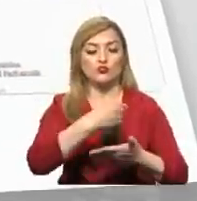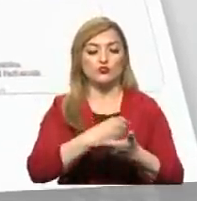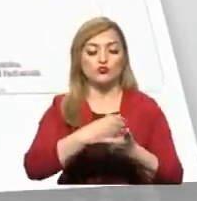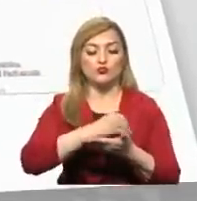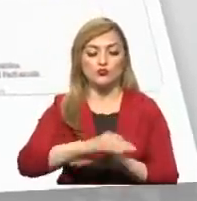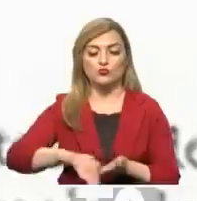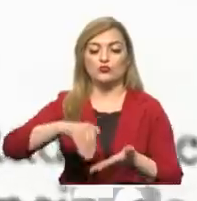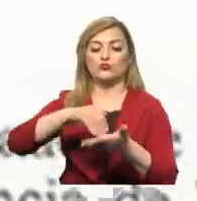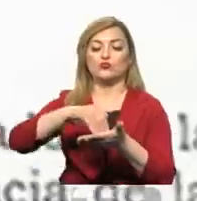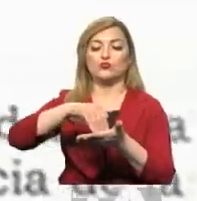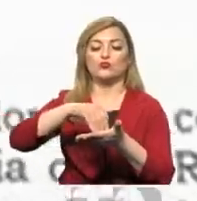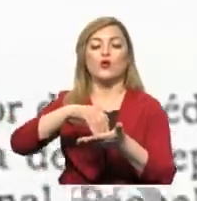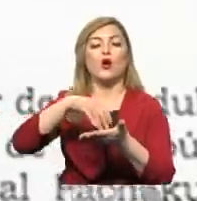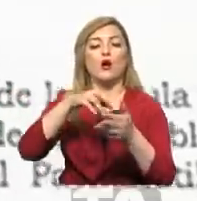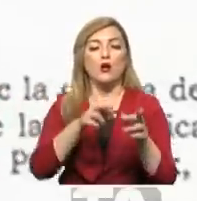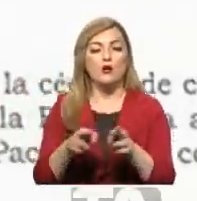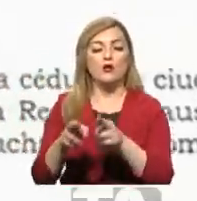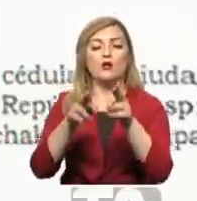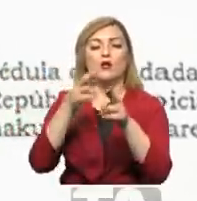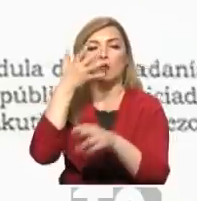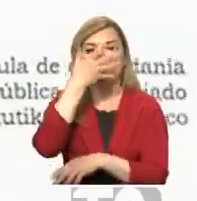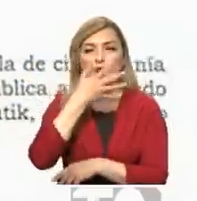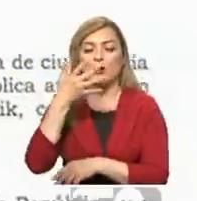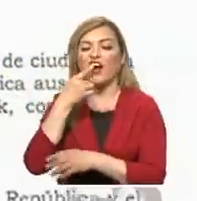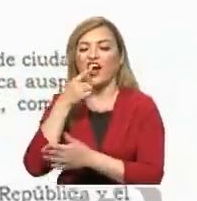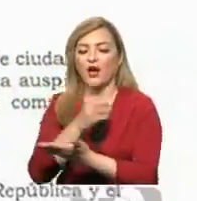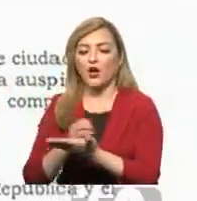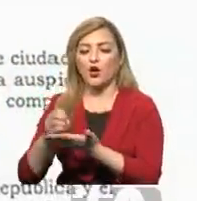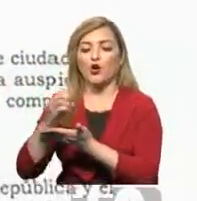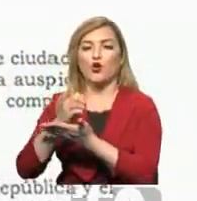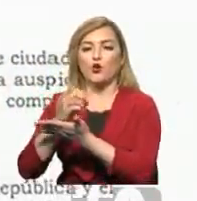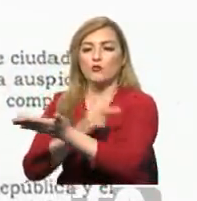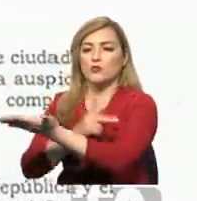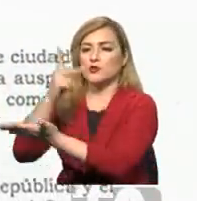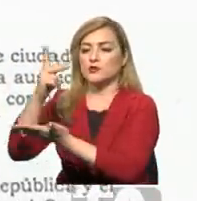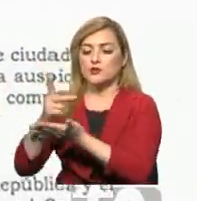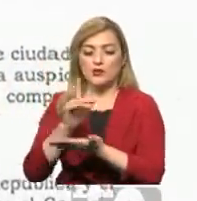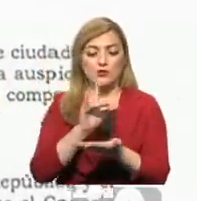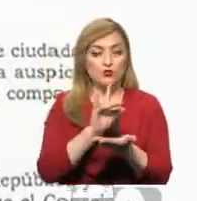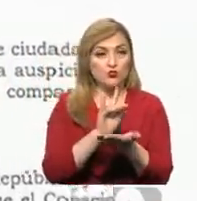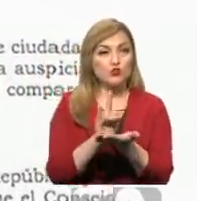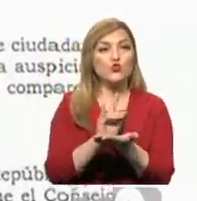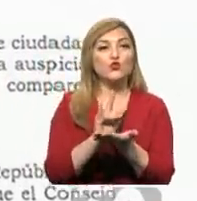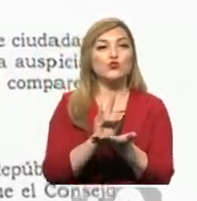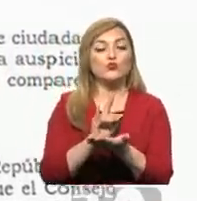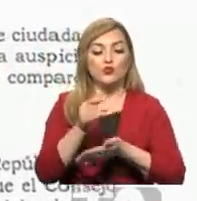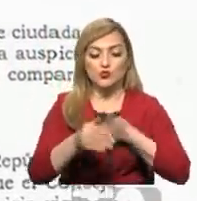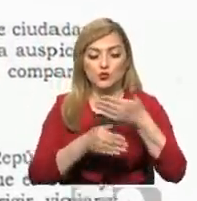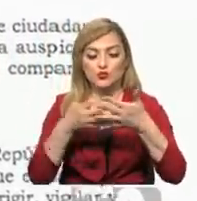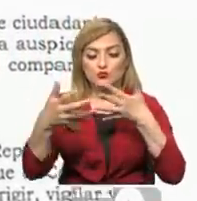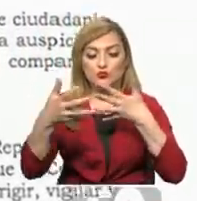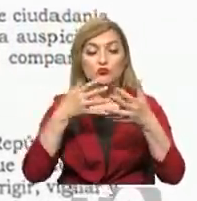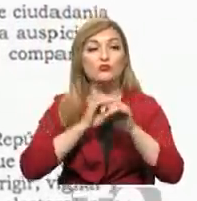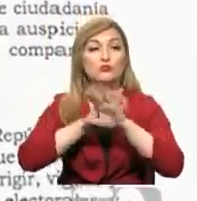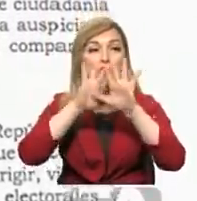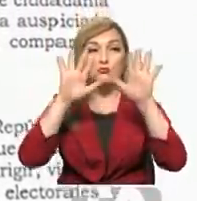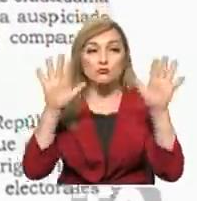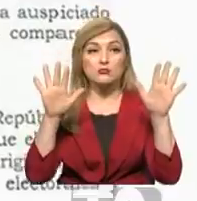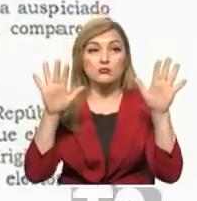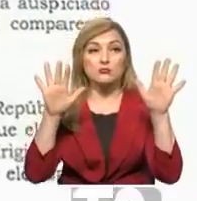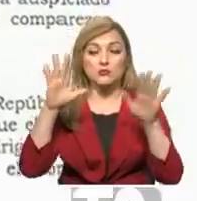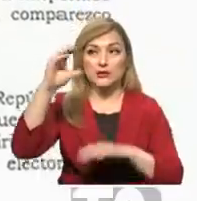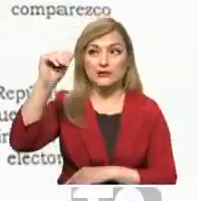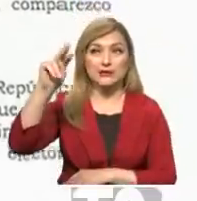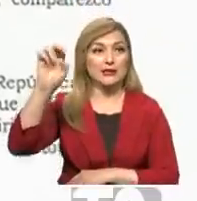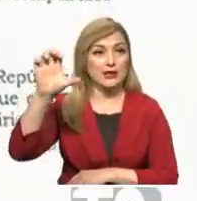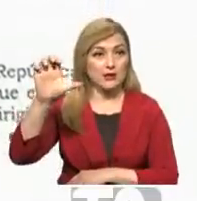Manabí, Los Ríos, Esmeraldas, El Oro, Pichincha y Bolívar. Para ratificar la transparencia de este proceso, considero que el Pleno del